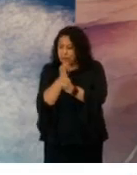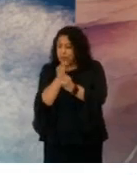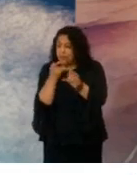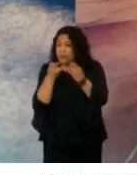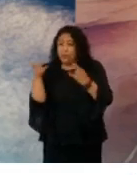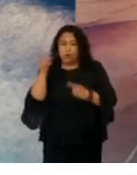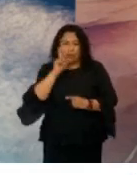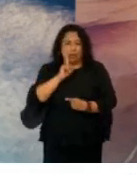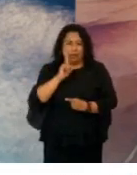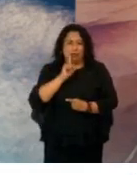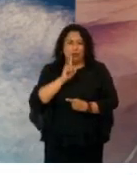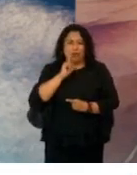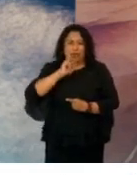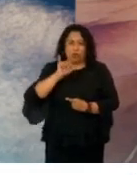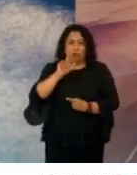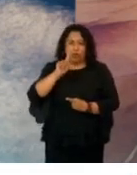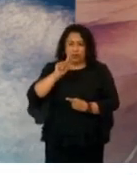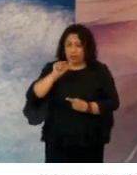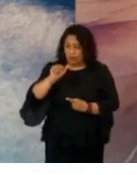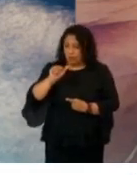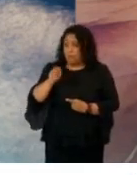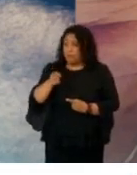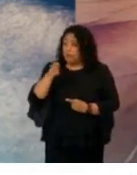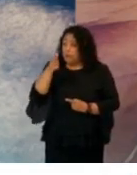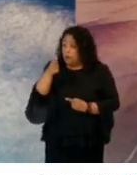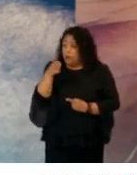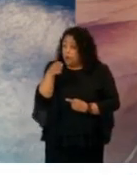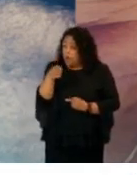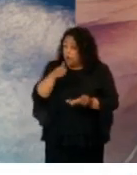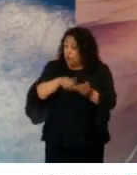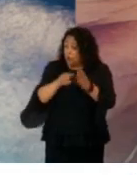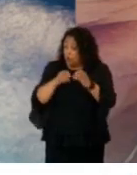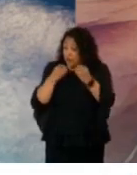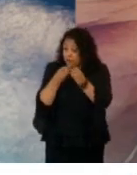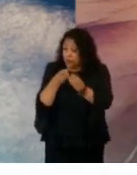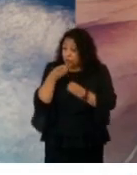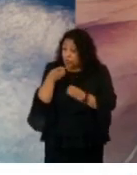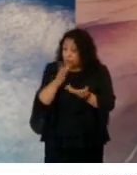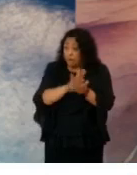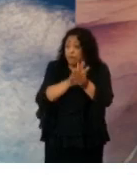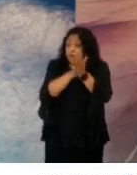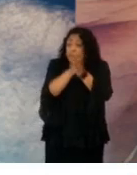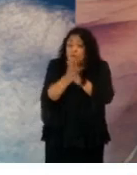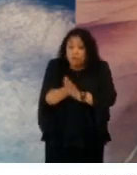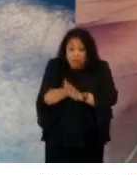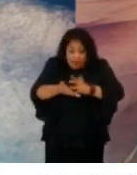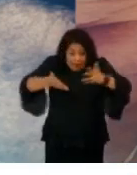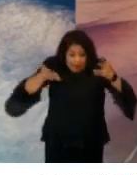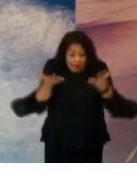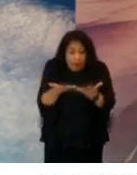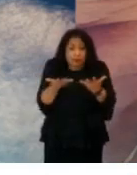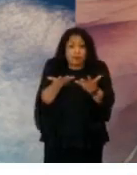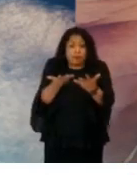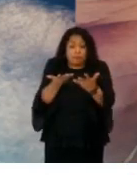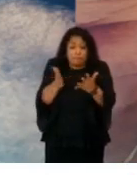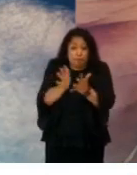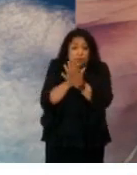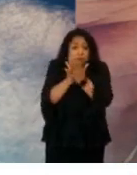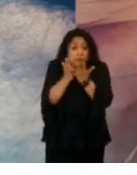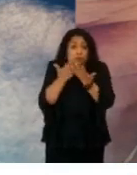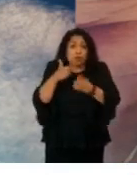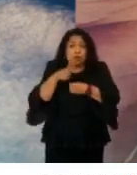historia de Julieta, pues lo primero que hace es armar una organización. Y esa organización la convierte en actora social, siendo muy